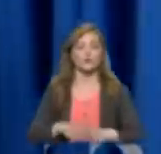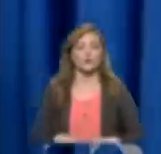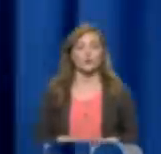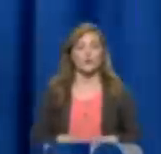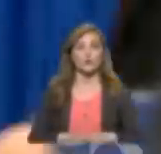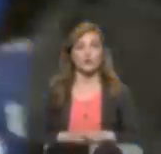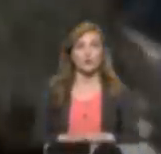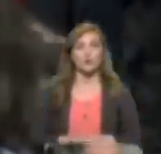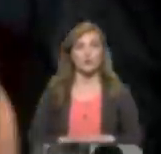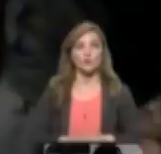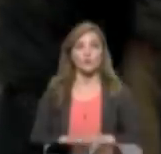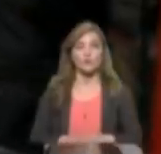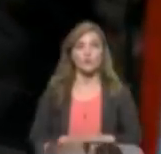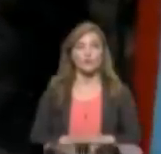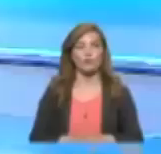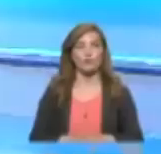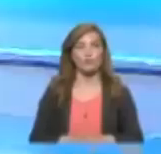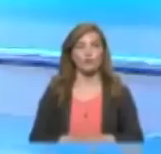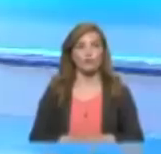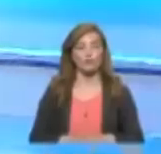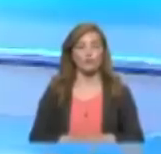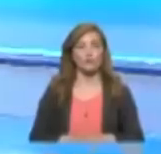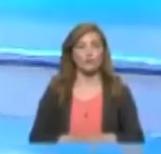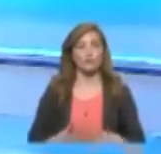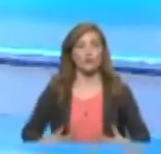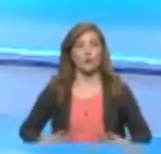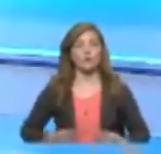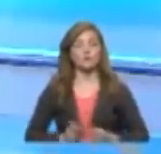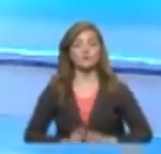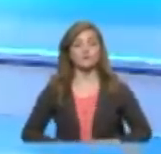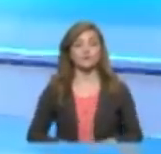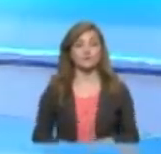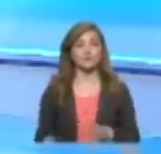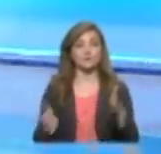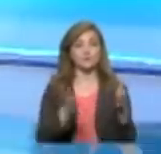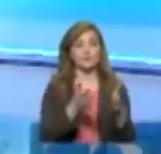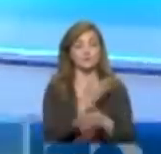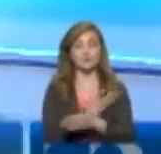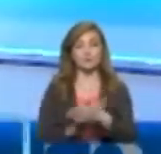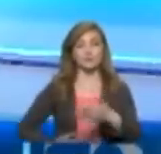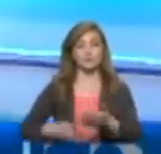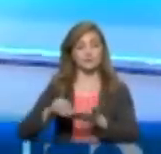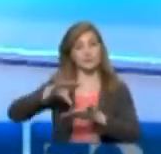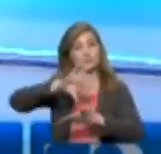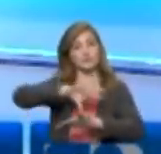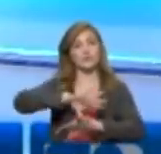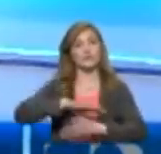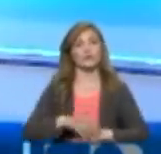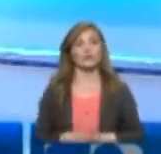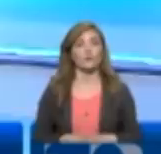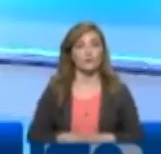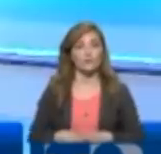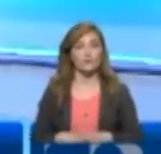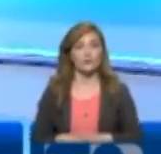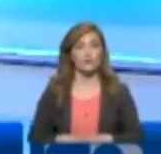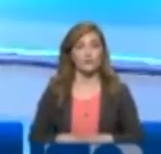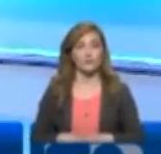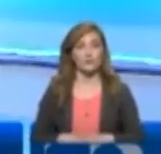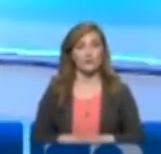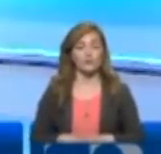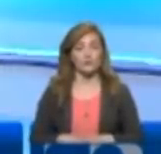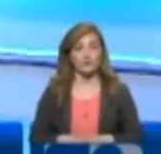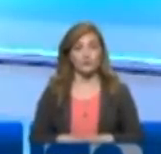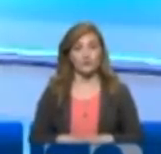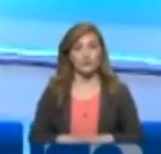costa 24 horas el presidente de la asamblea nacional recibió de la mano de la cámara